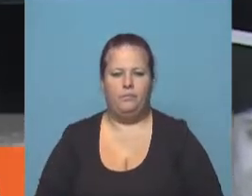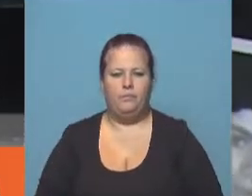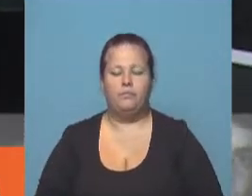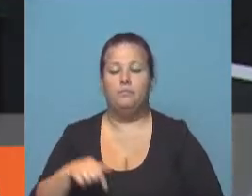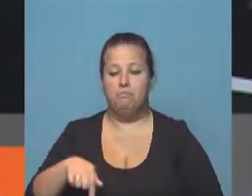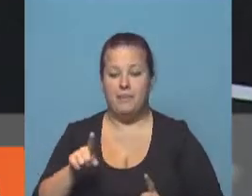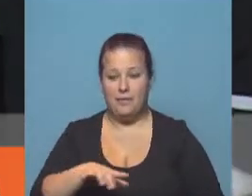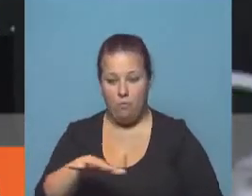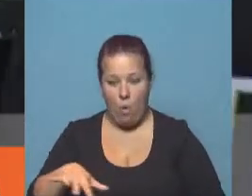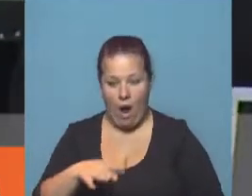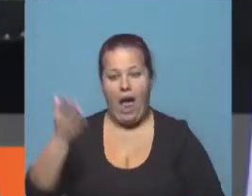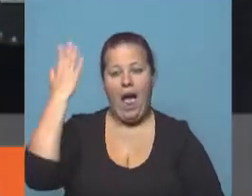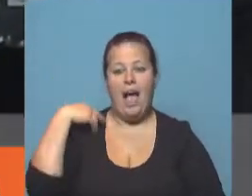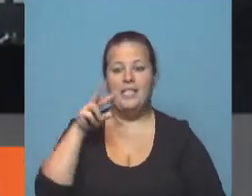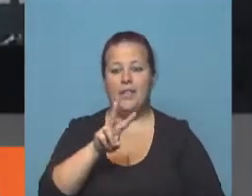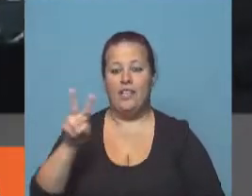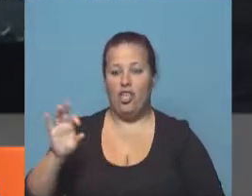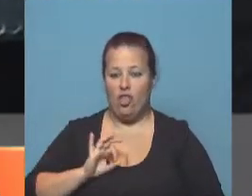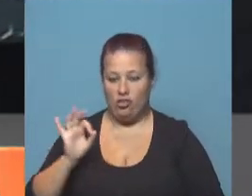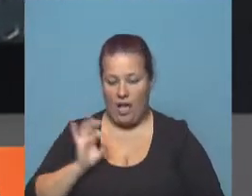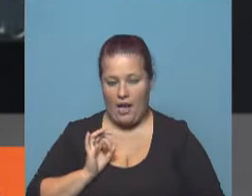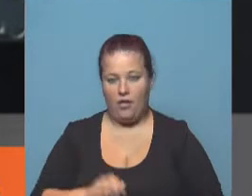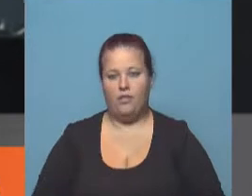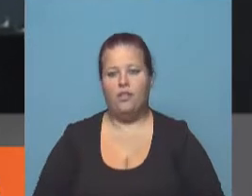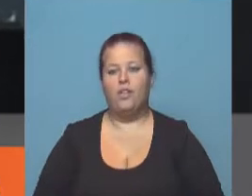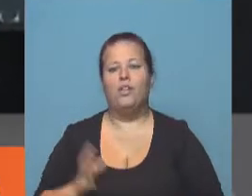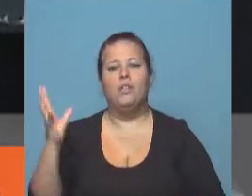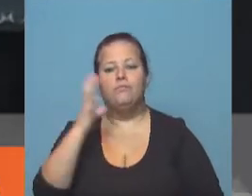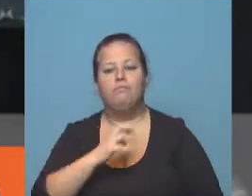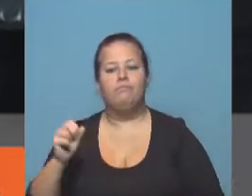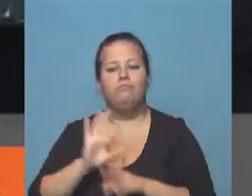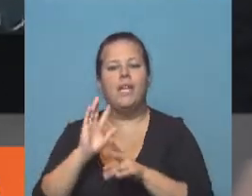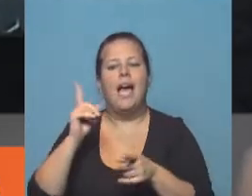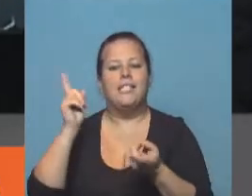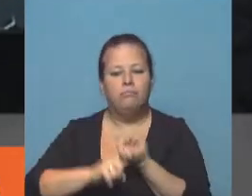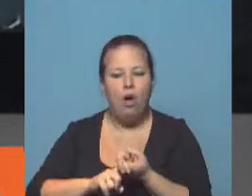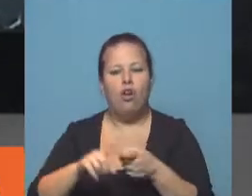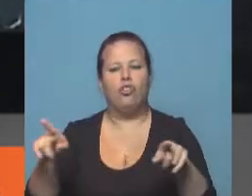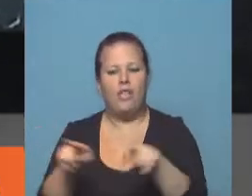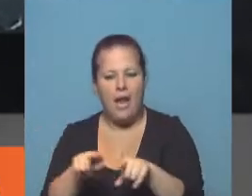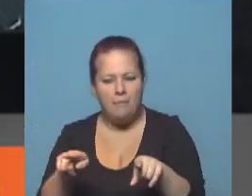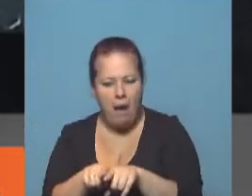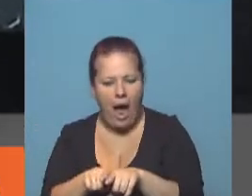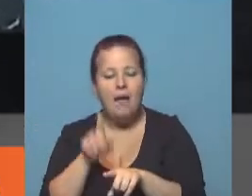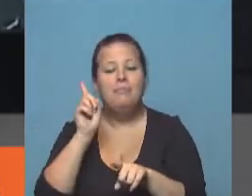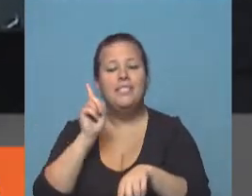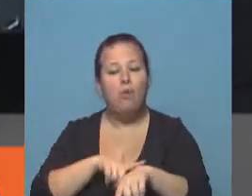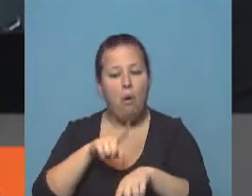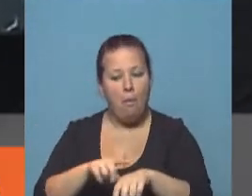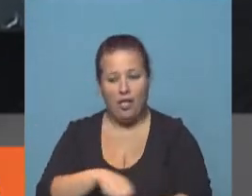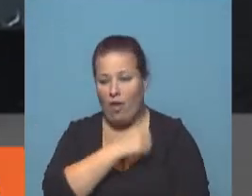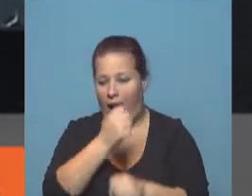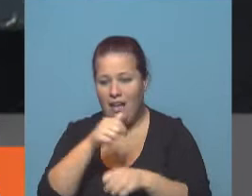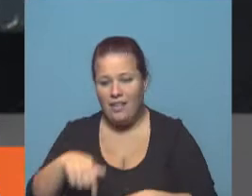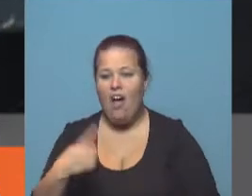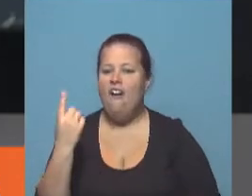En este lugar, hace 22 años, nos arrancaron a nuestros esposos y hermanos y desde ese momento